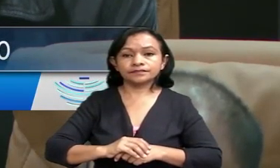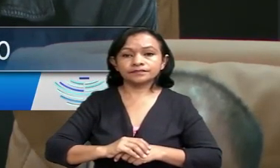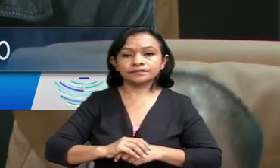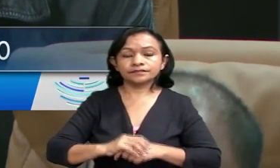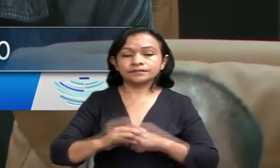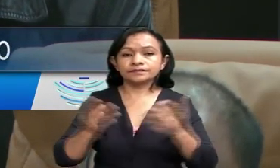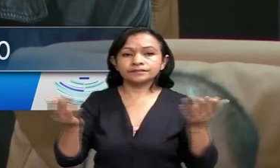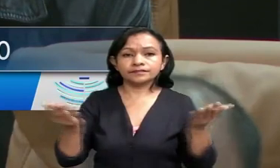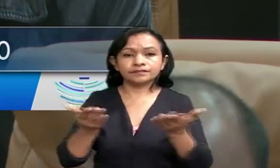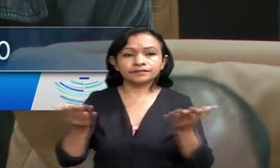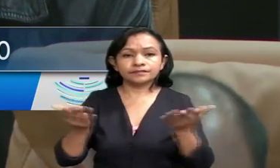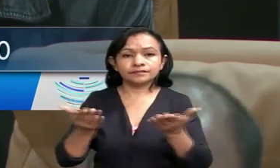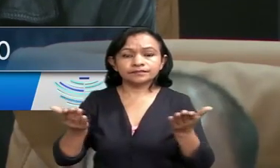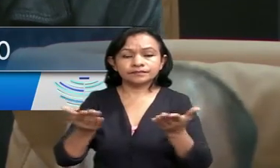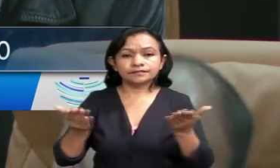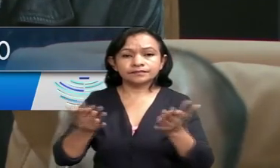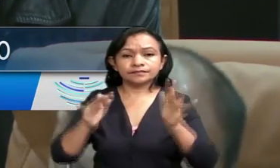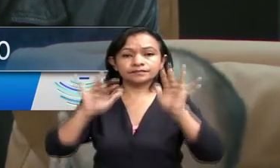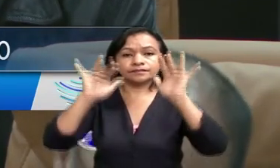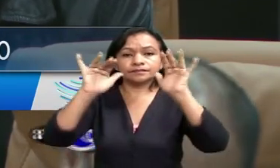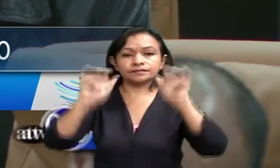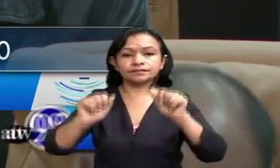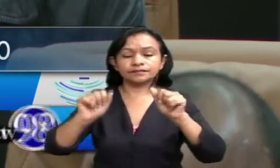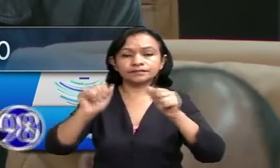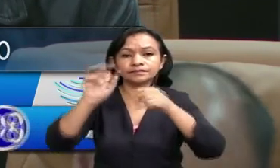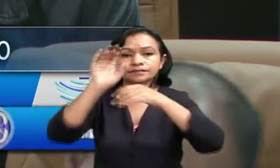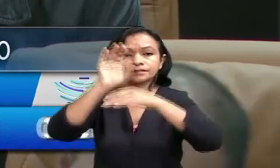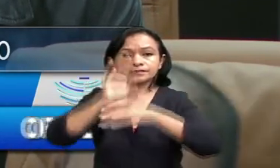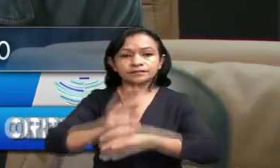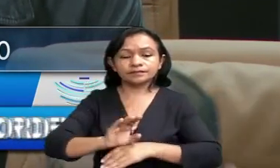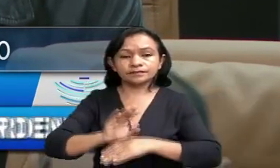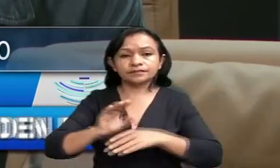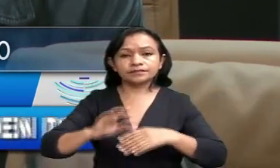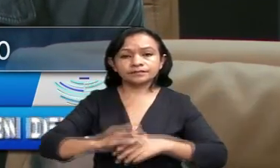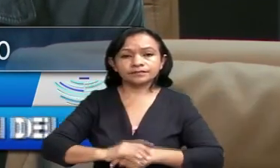como ya se está haciendo costumbre,